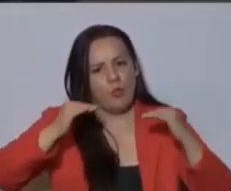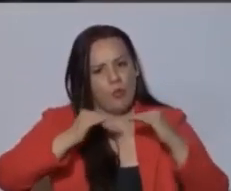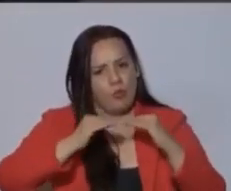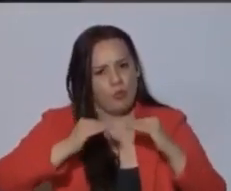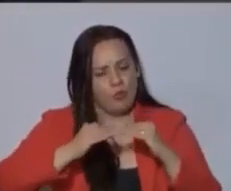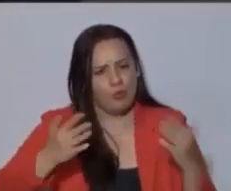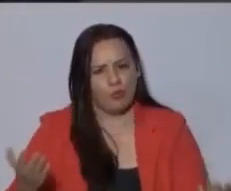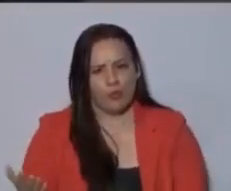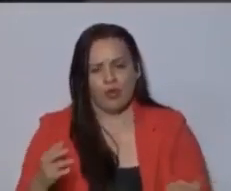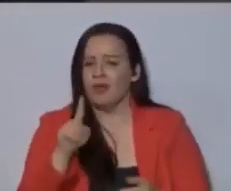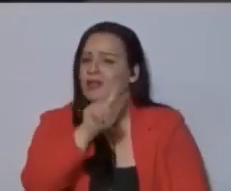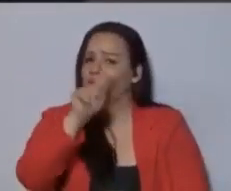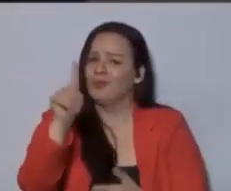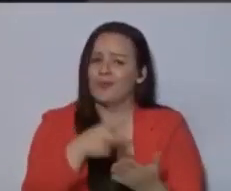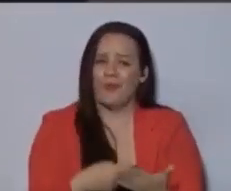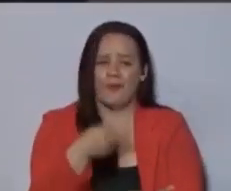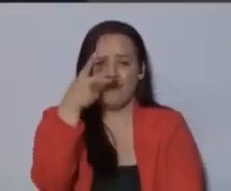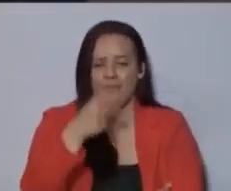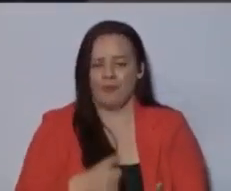Y tampoco se vale